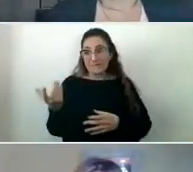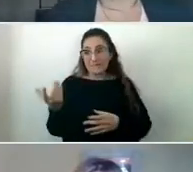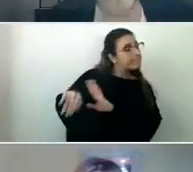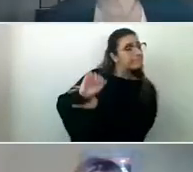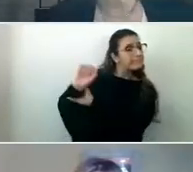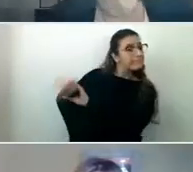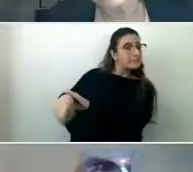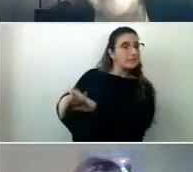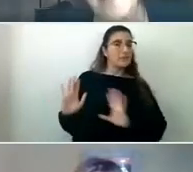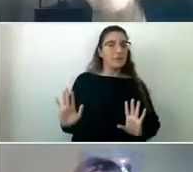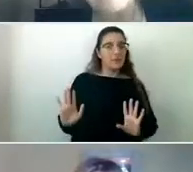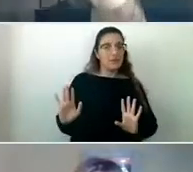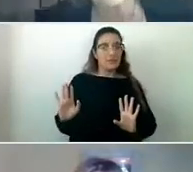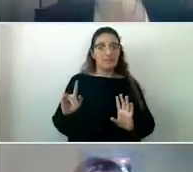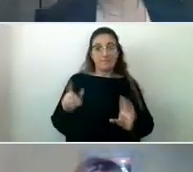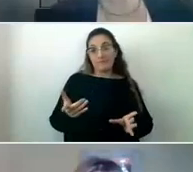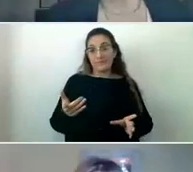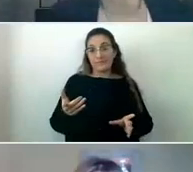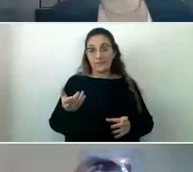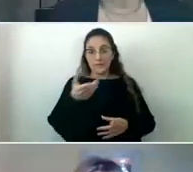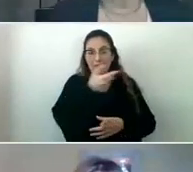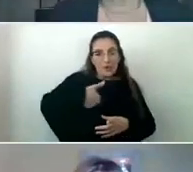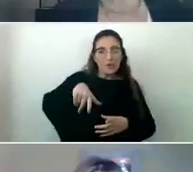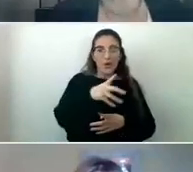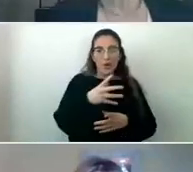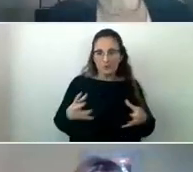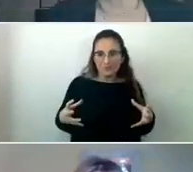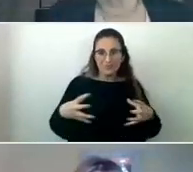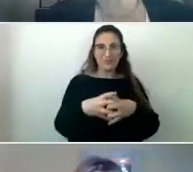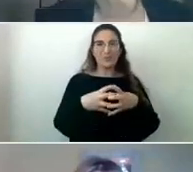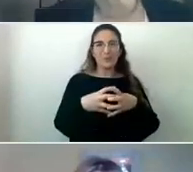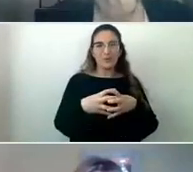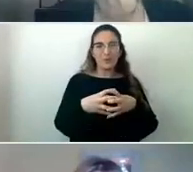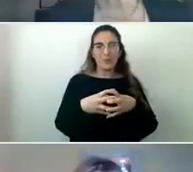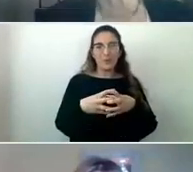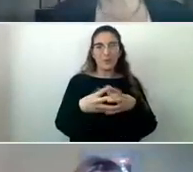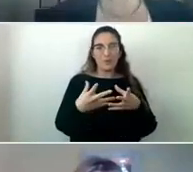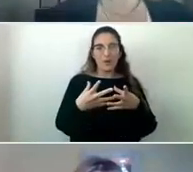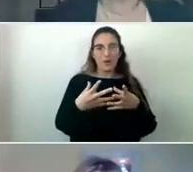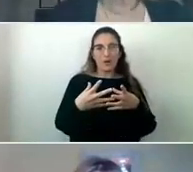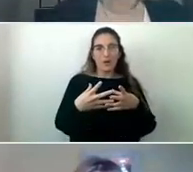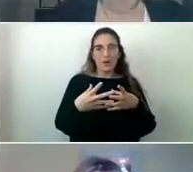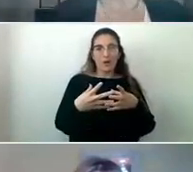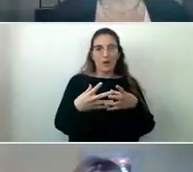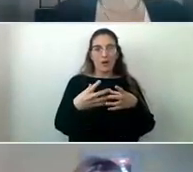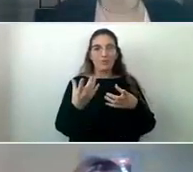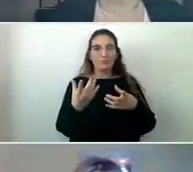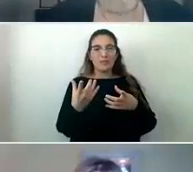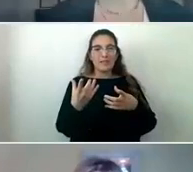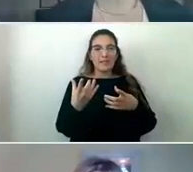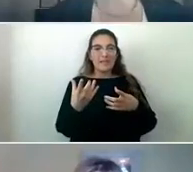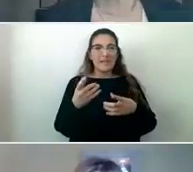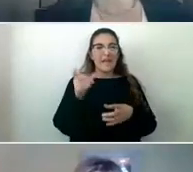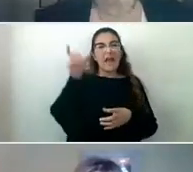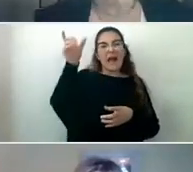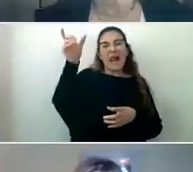pertenece, pertenecemos a una gran mayoría con estándares y no consideramos a las